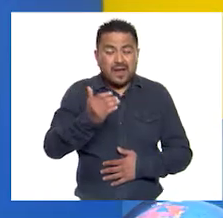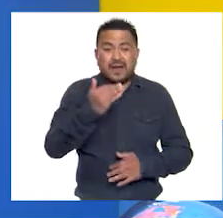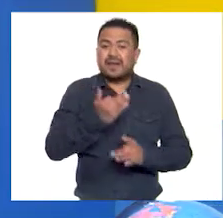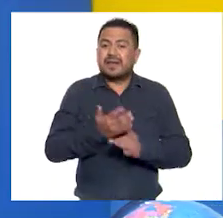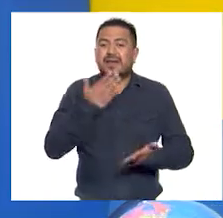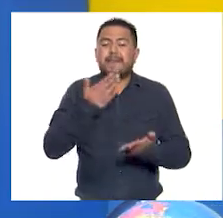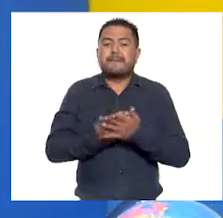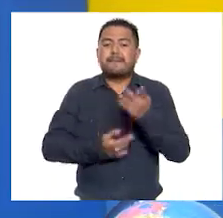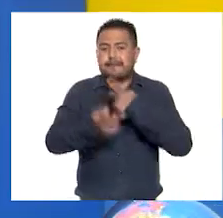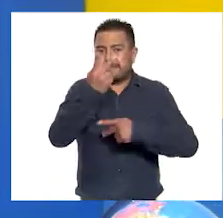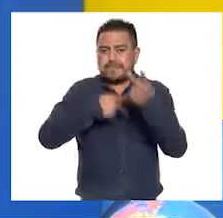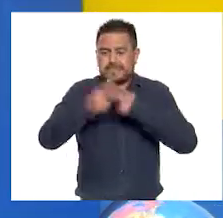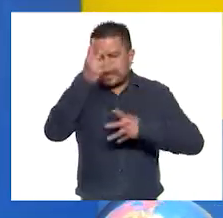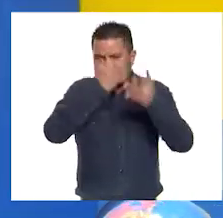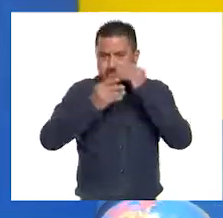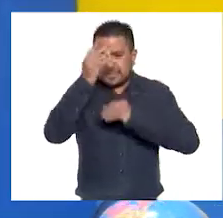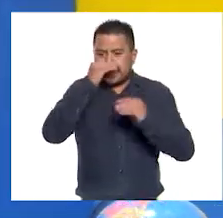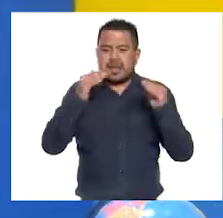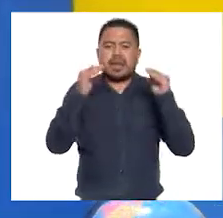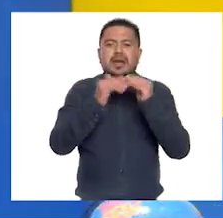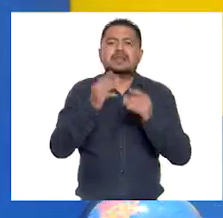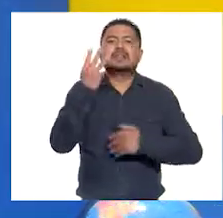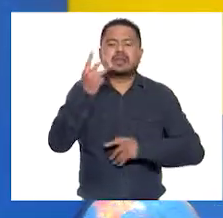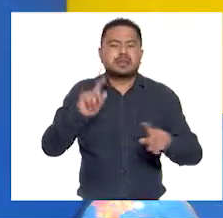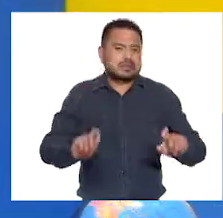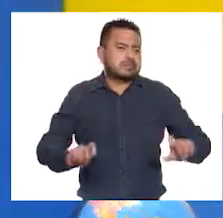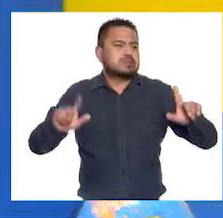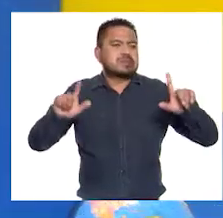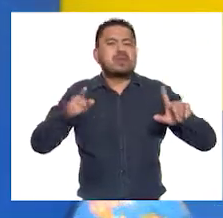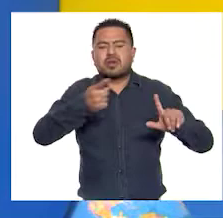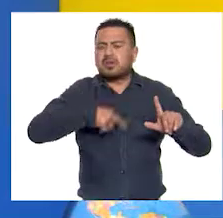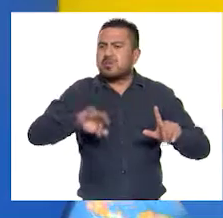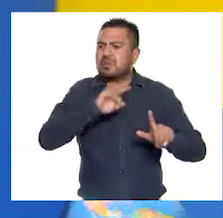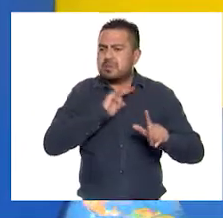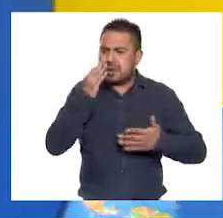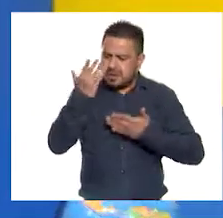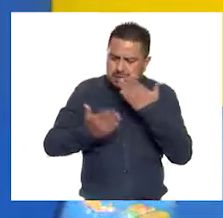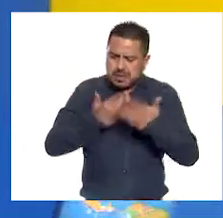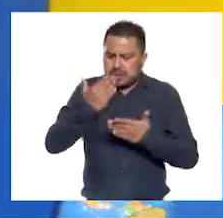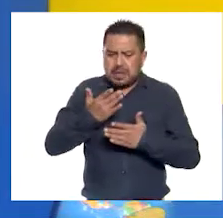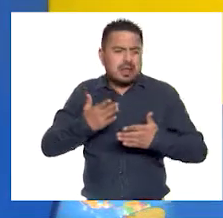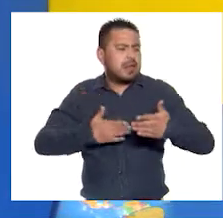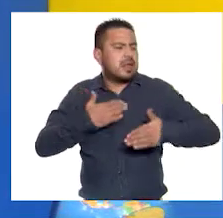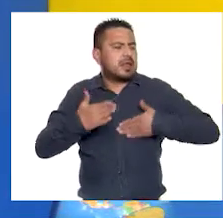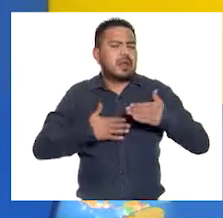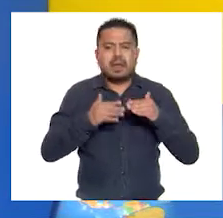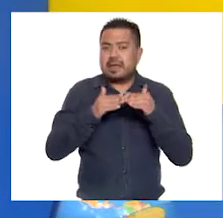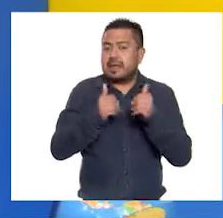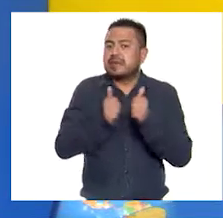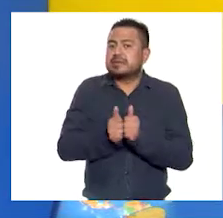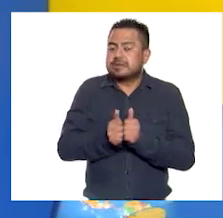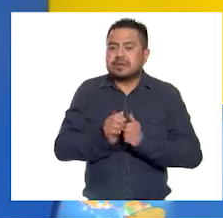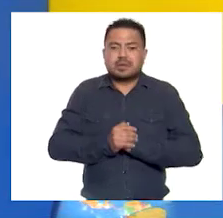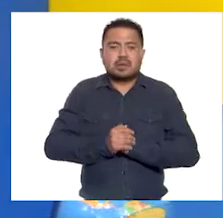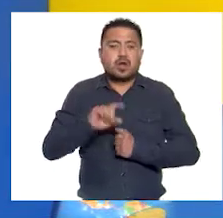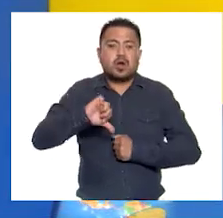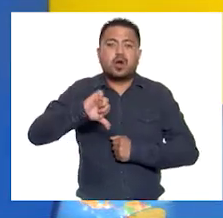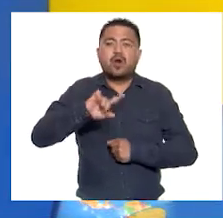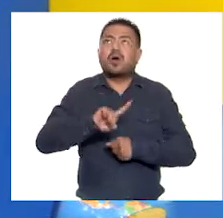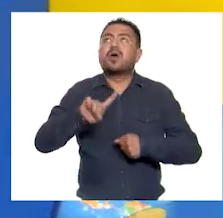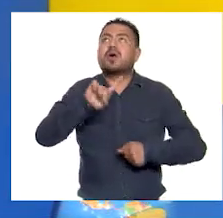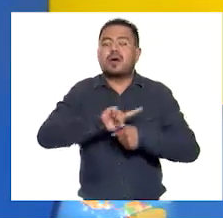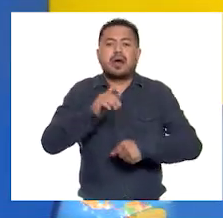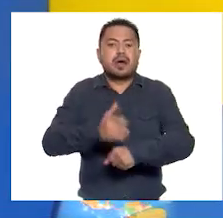Les damos la bienvenida a Aprende en Casa 3, un espacio en el que vamos a poder estudiar y divertirnos desde nuestros hogares. Y el día de hoy